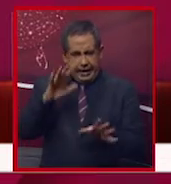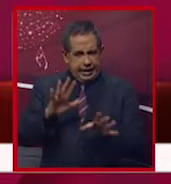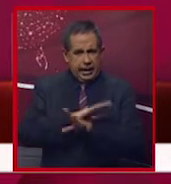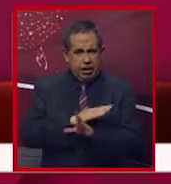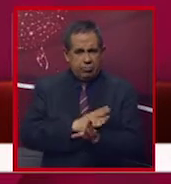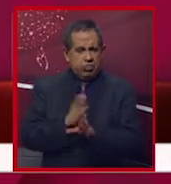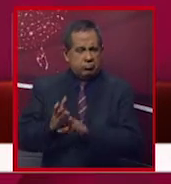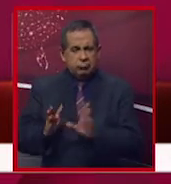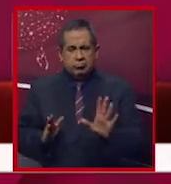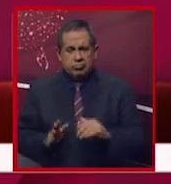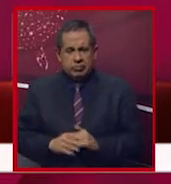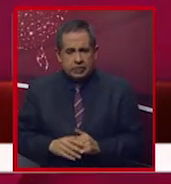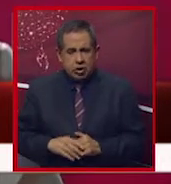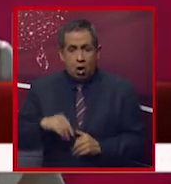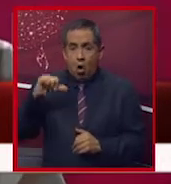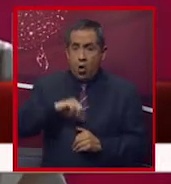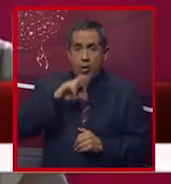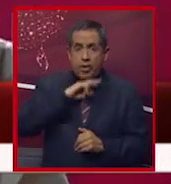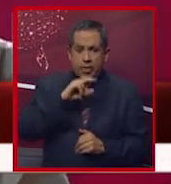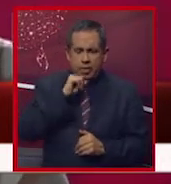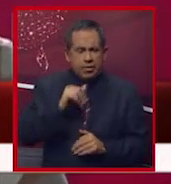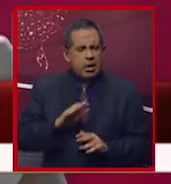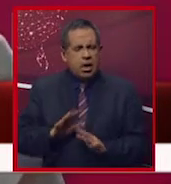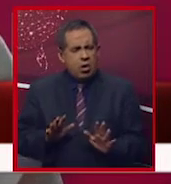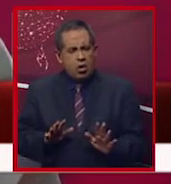no de inmediato,